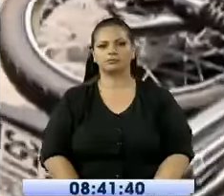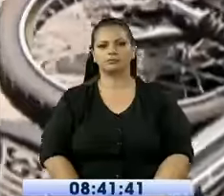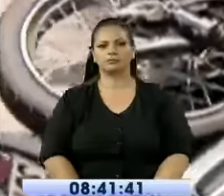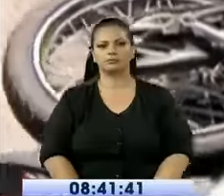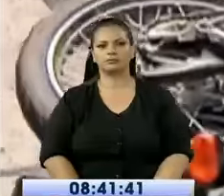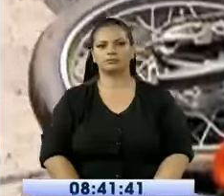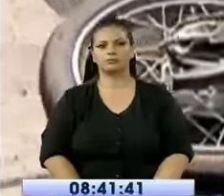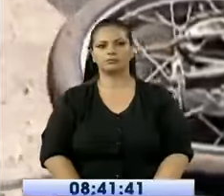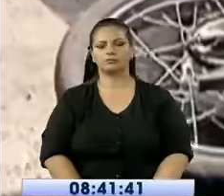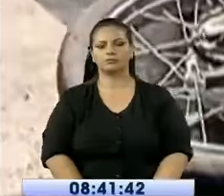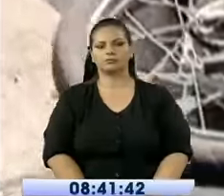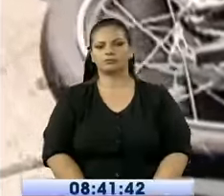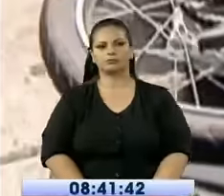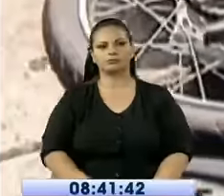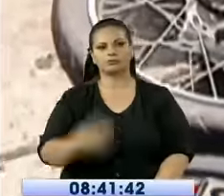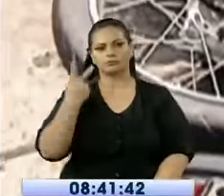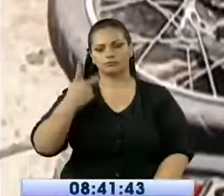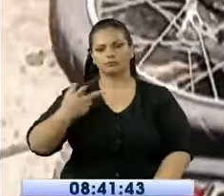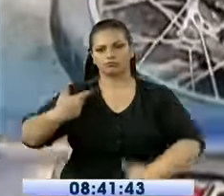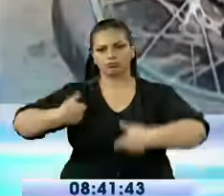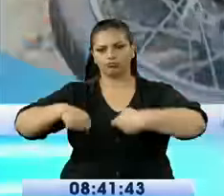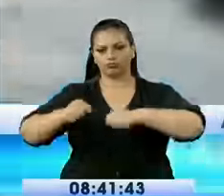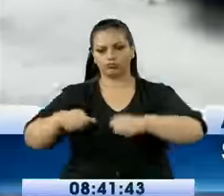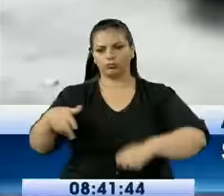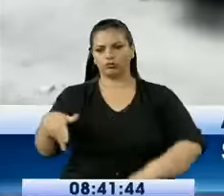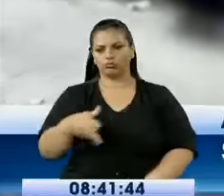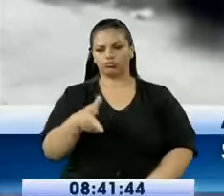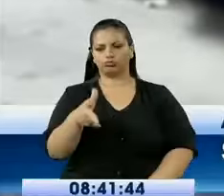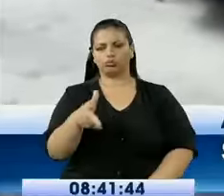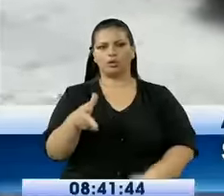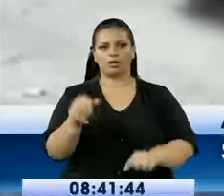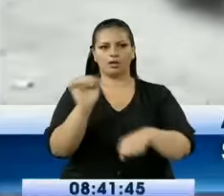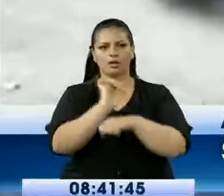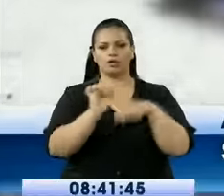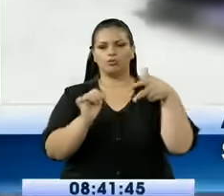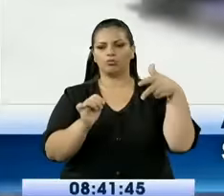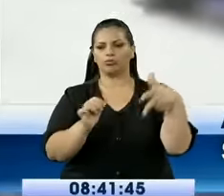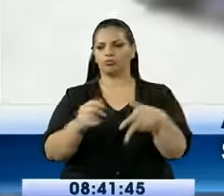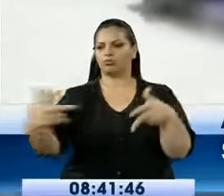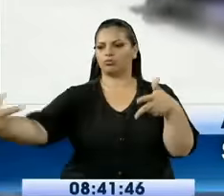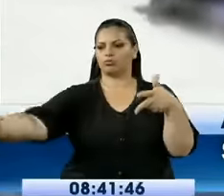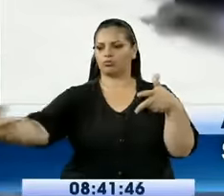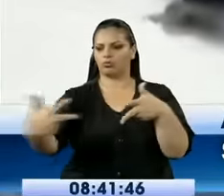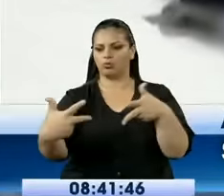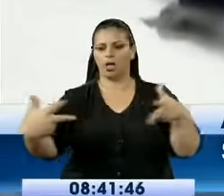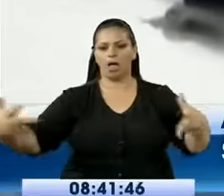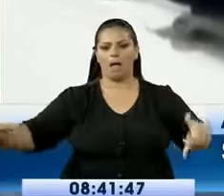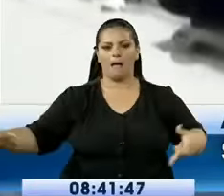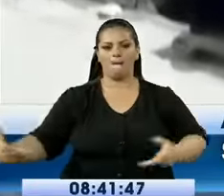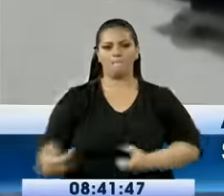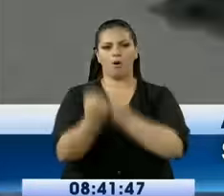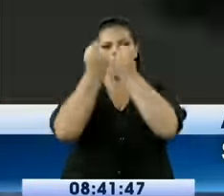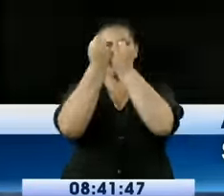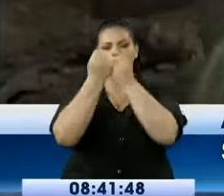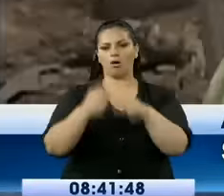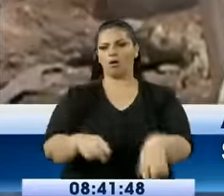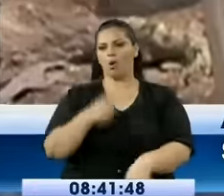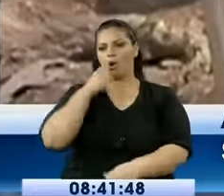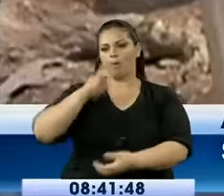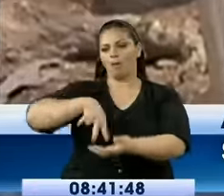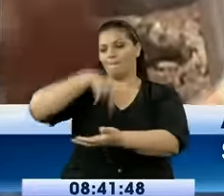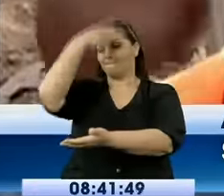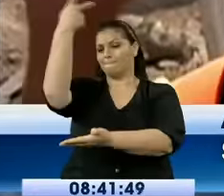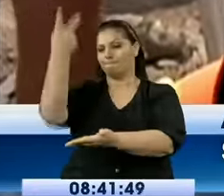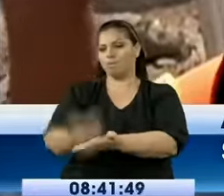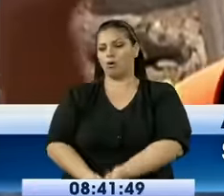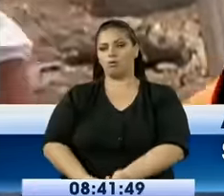El pequeño transporte quedó en medio de los dos autos. Su piloto salió disparado del sitio tras el fuerte impacto. El señor voló,